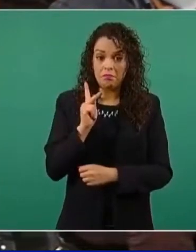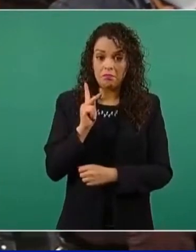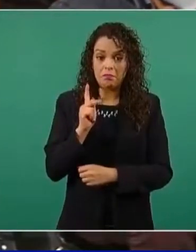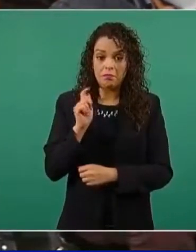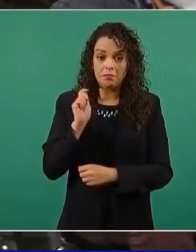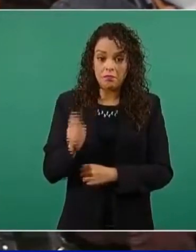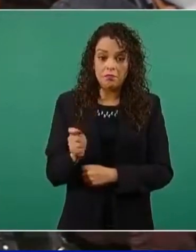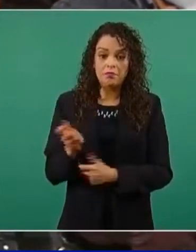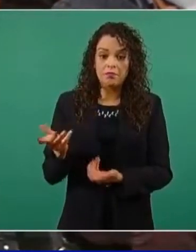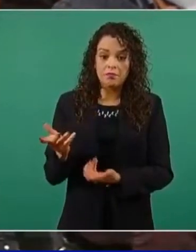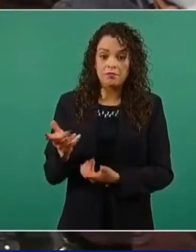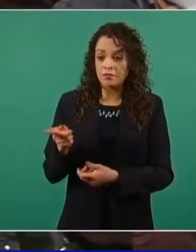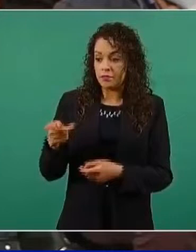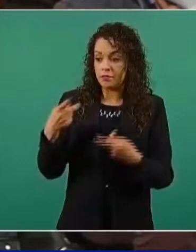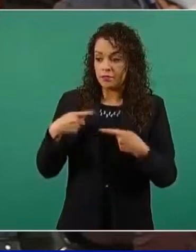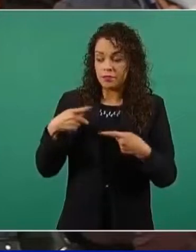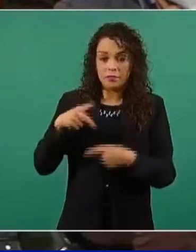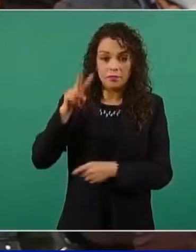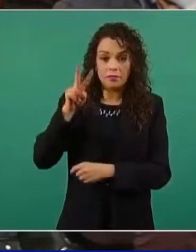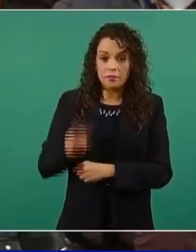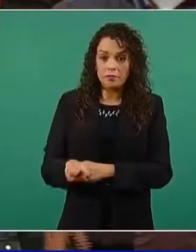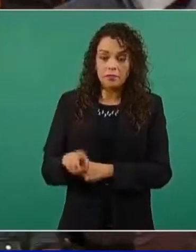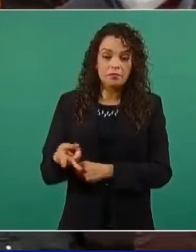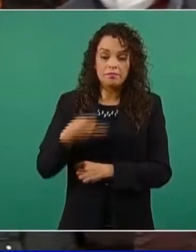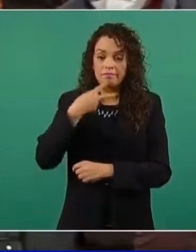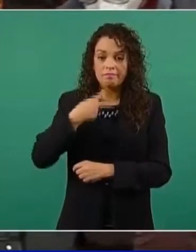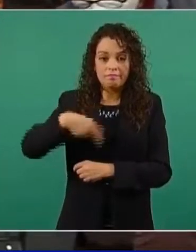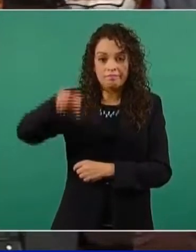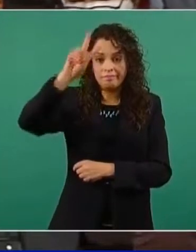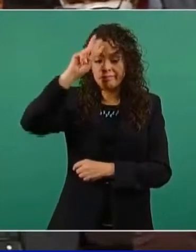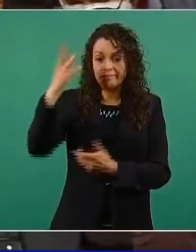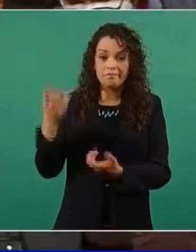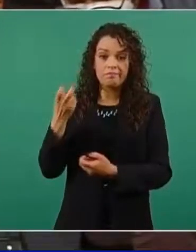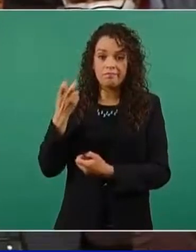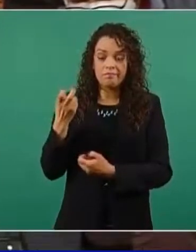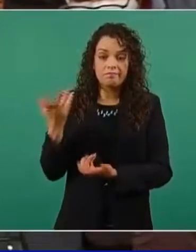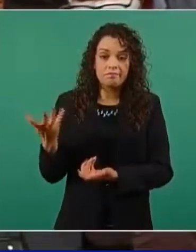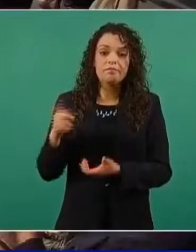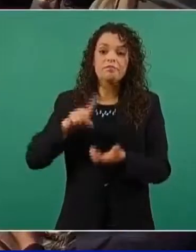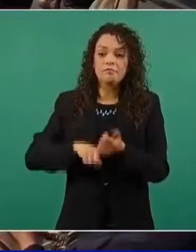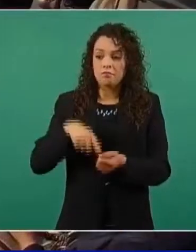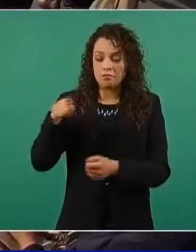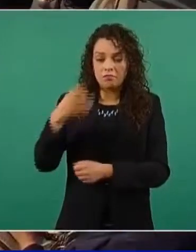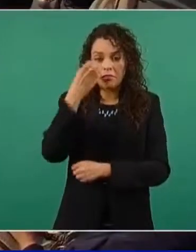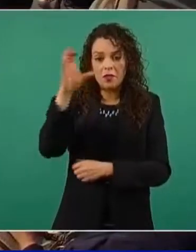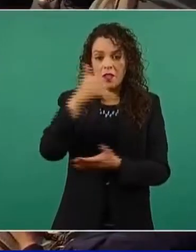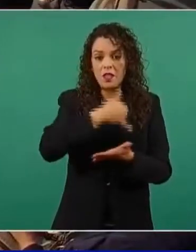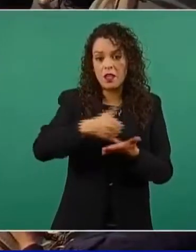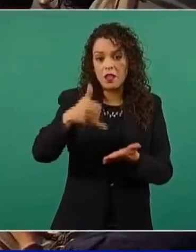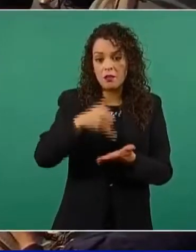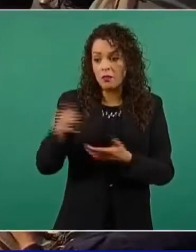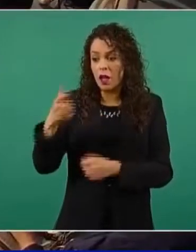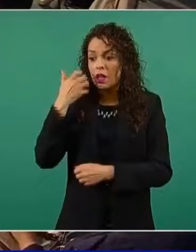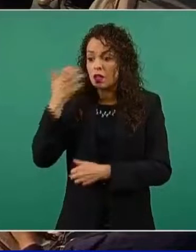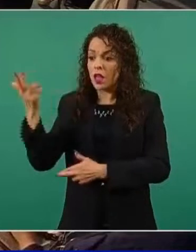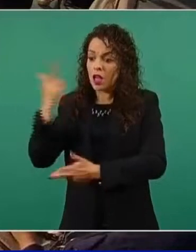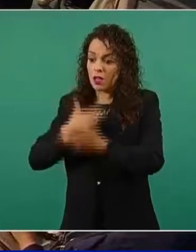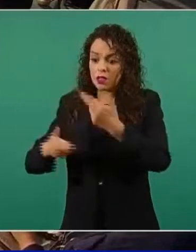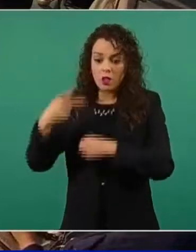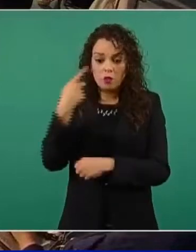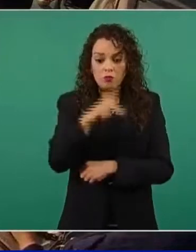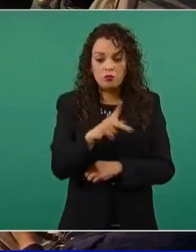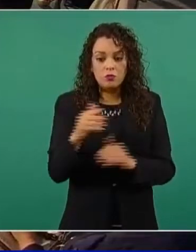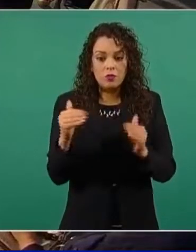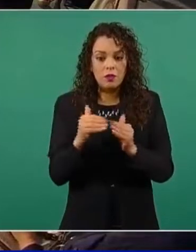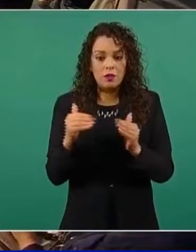una persona en una total desventaja social, un campesino. Cuando él quiso regresar a su rancho,